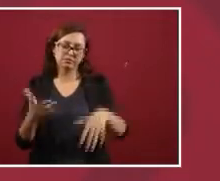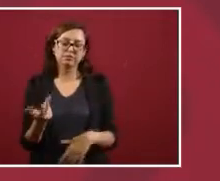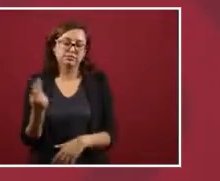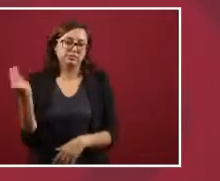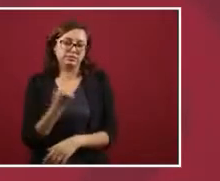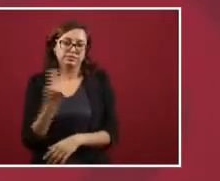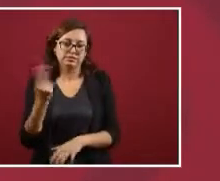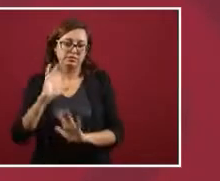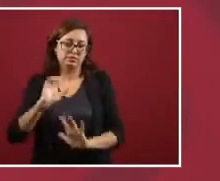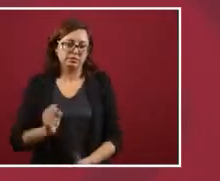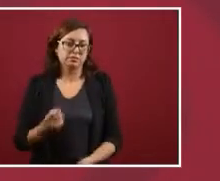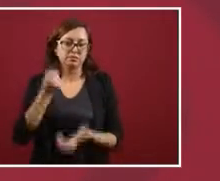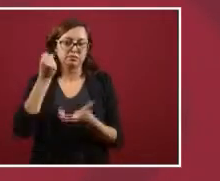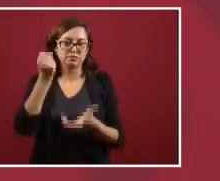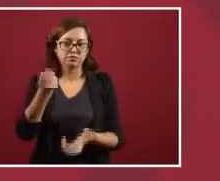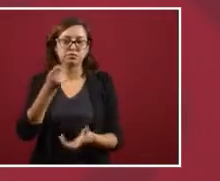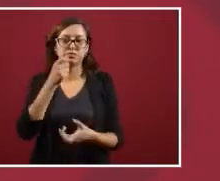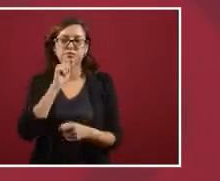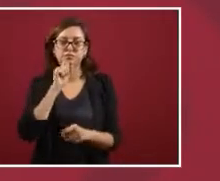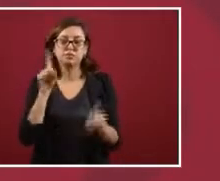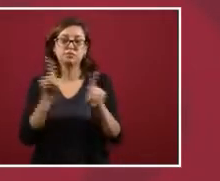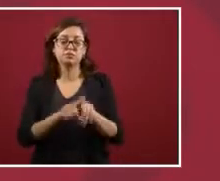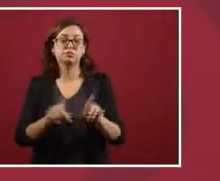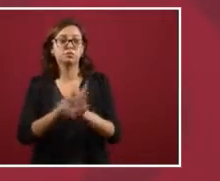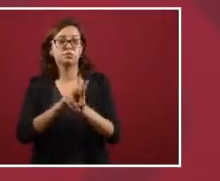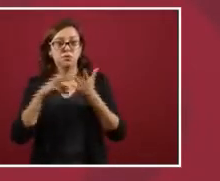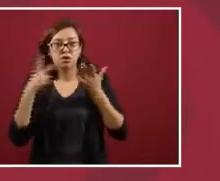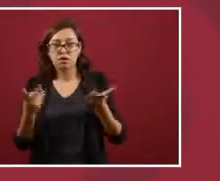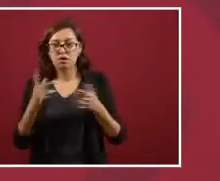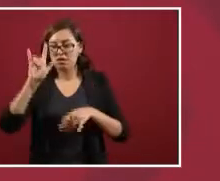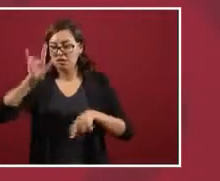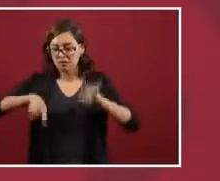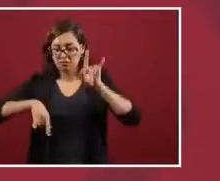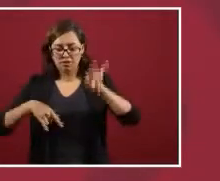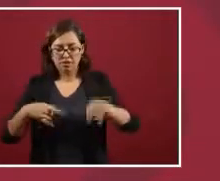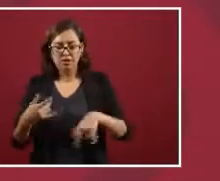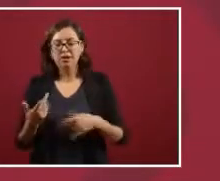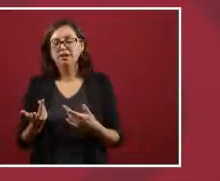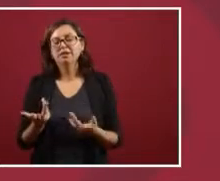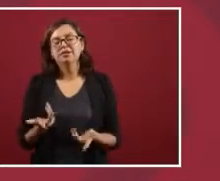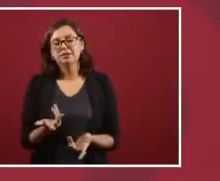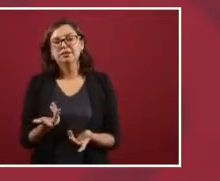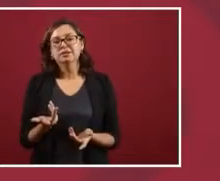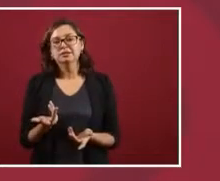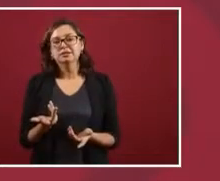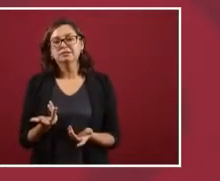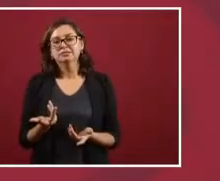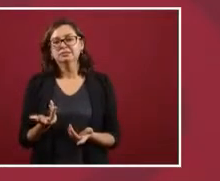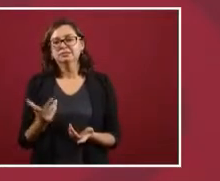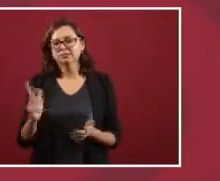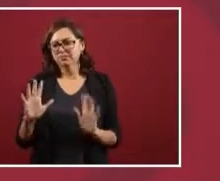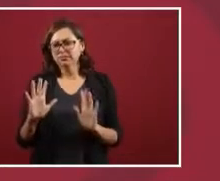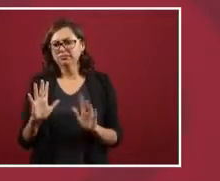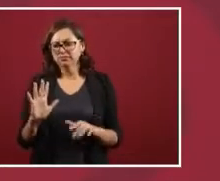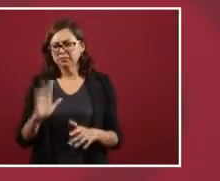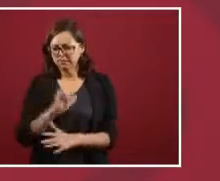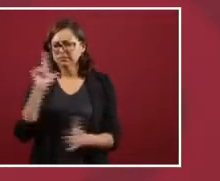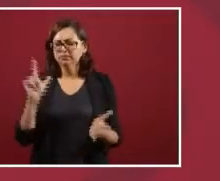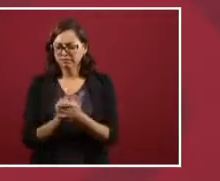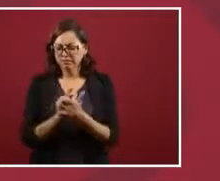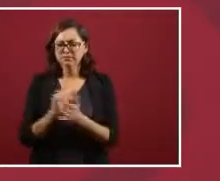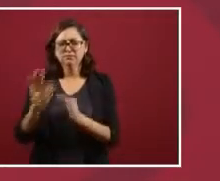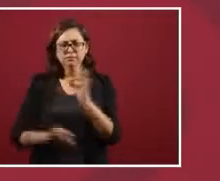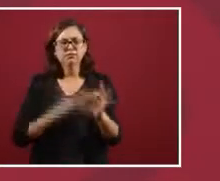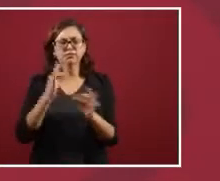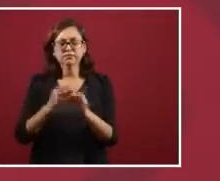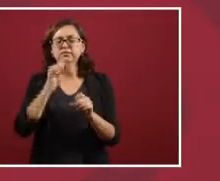el presupuesto, espacios en periódicos, y esto es legal y